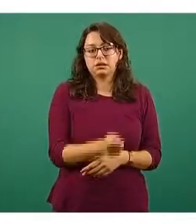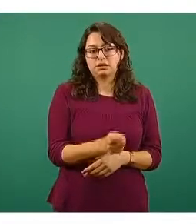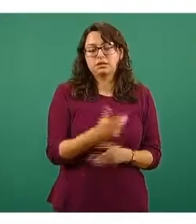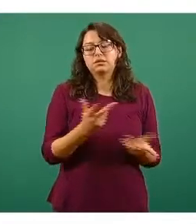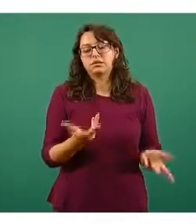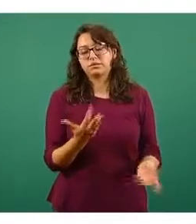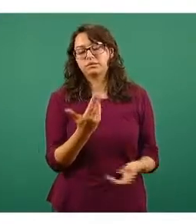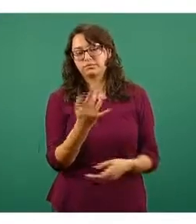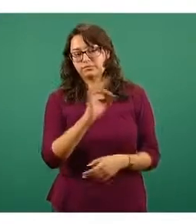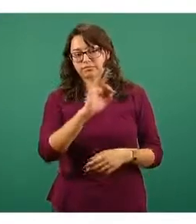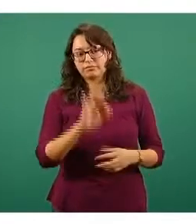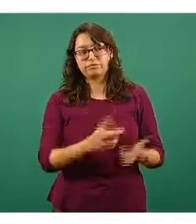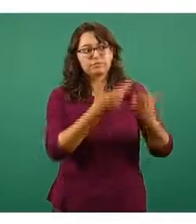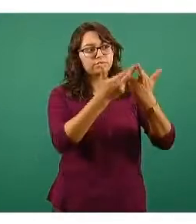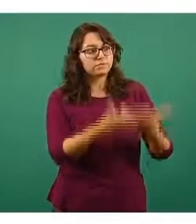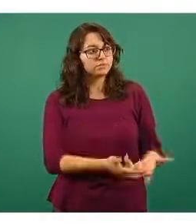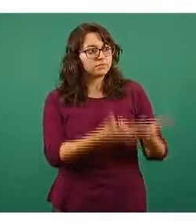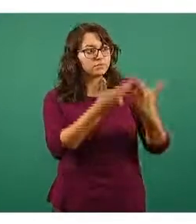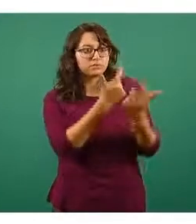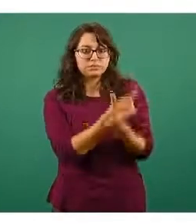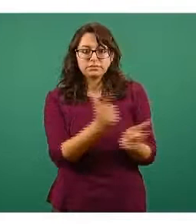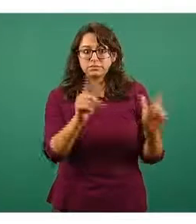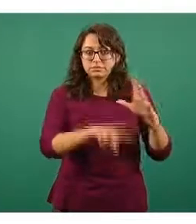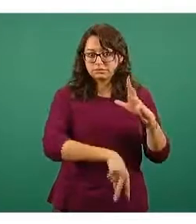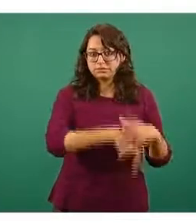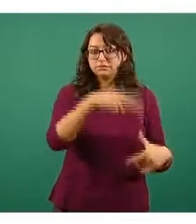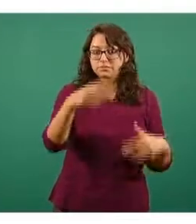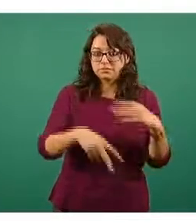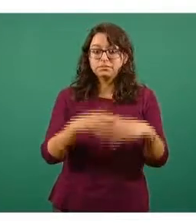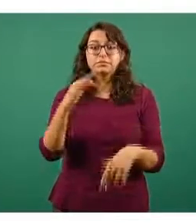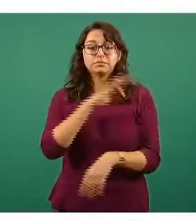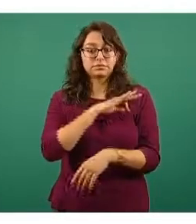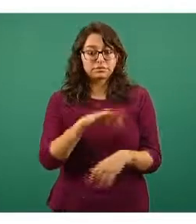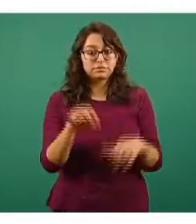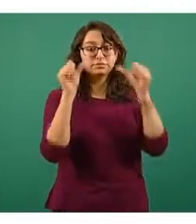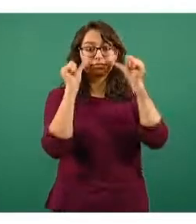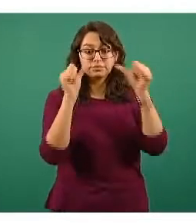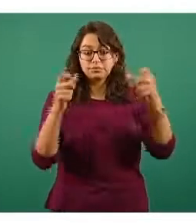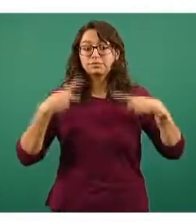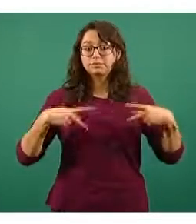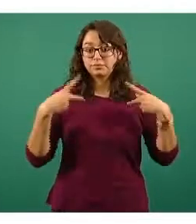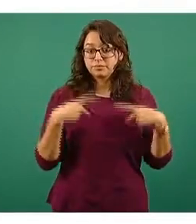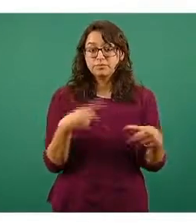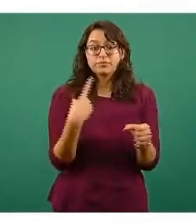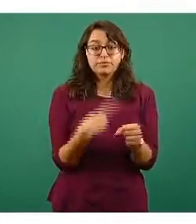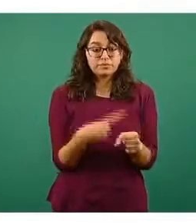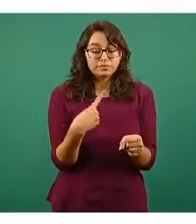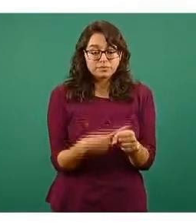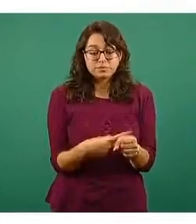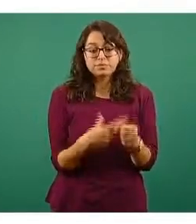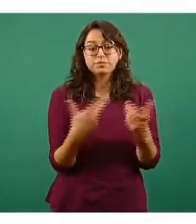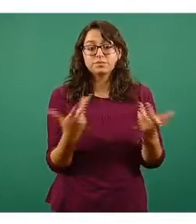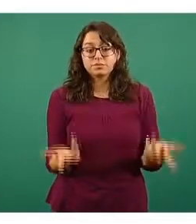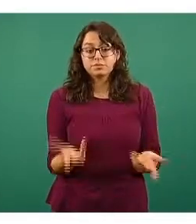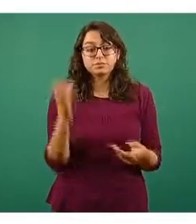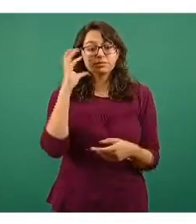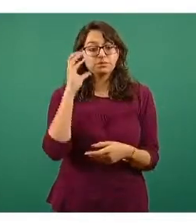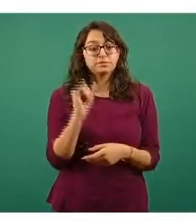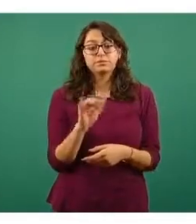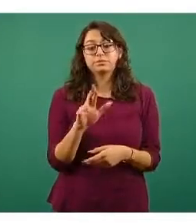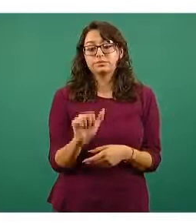de la mitad de todas sus camas disponibles para pacientes graves, recordando que estamos viendo el dato de camas de IRA general.